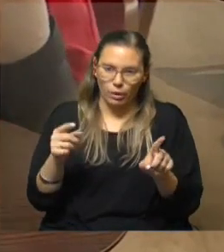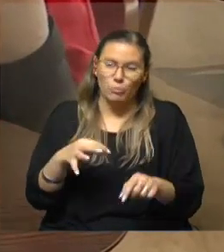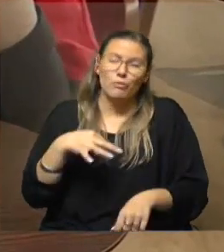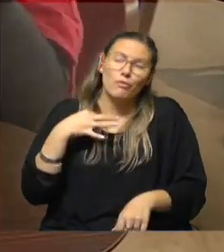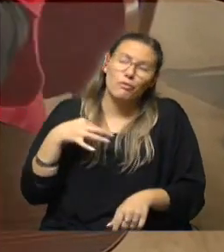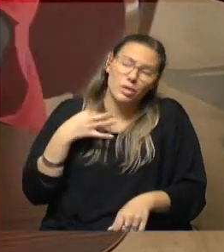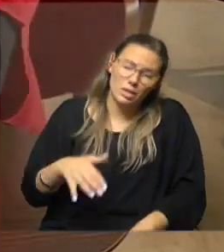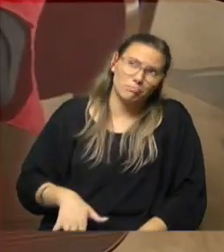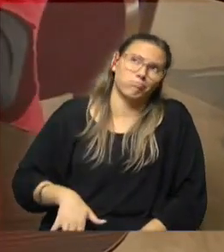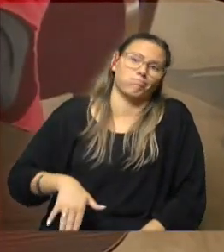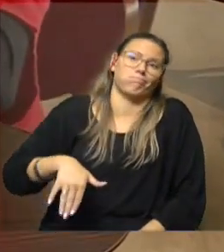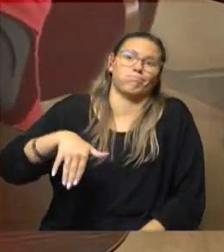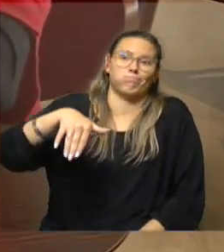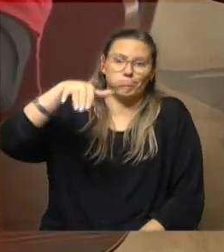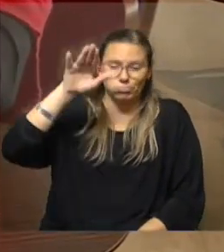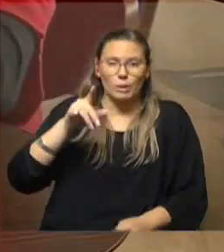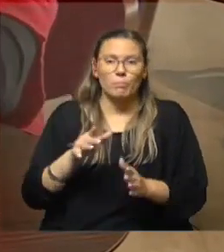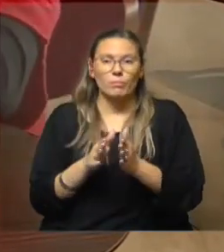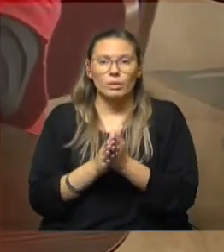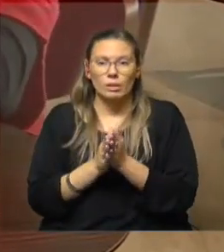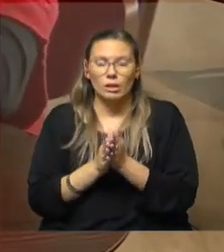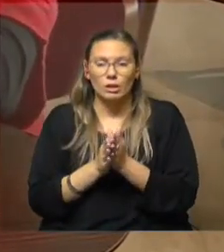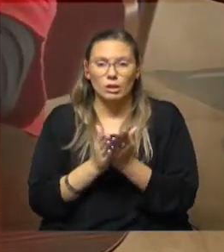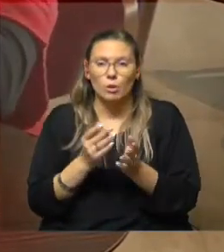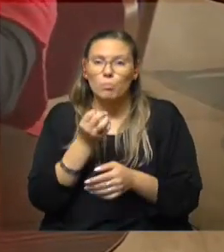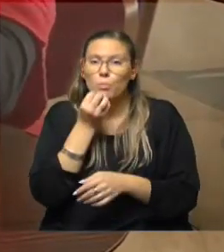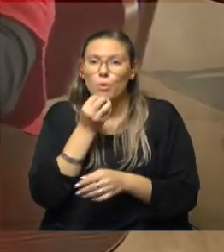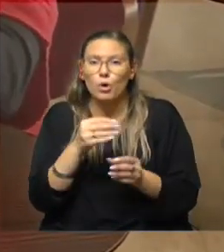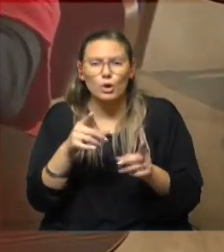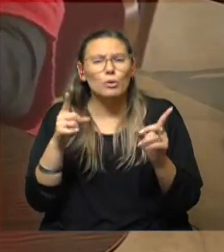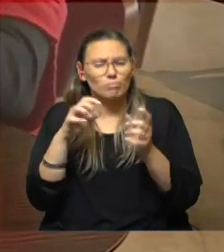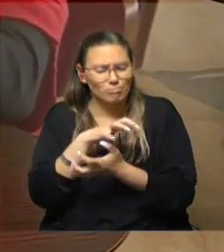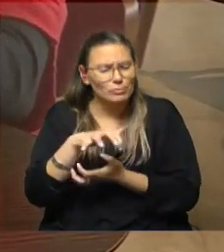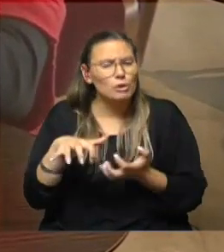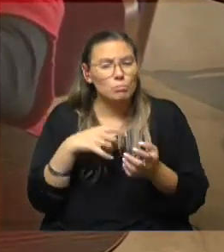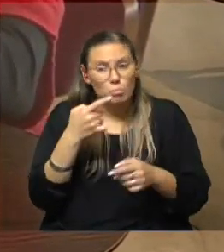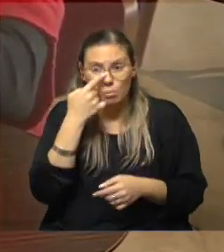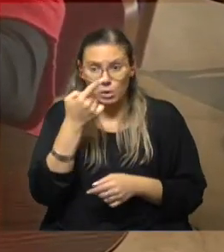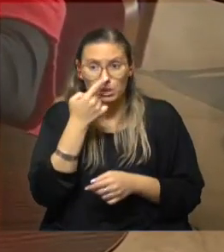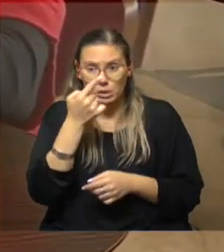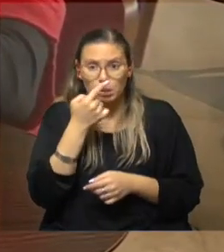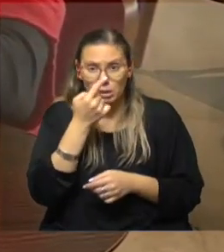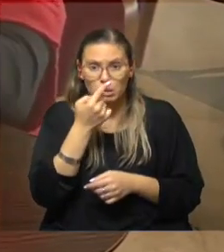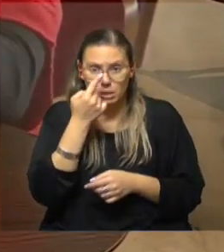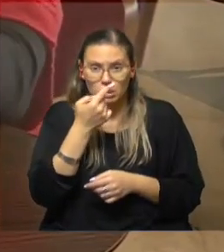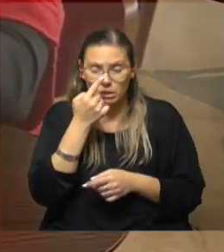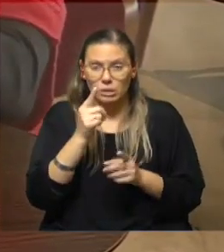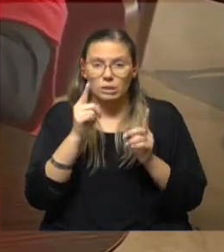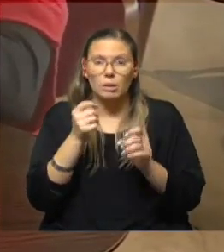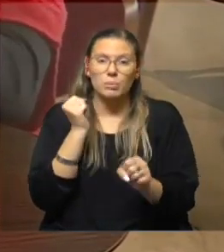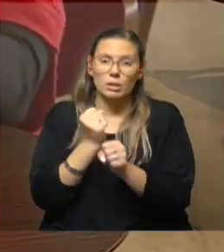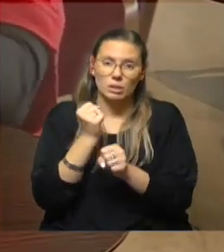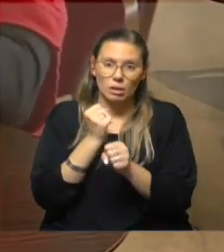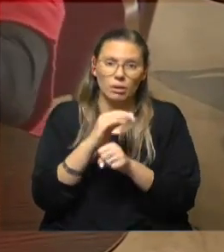vida. Entonces, bueno, el libro es realmente muy complejo, muy interesante. También trabaja